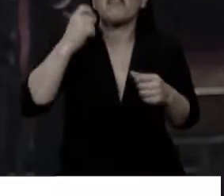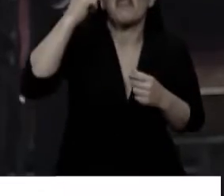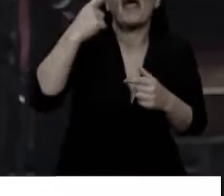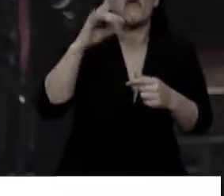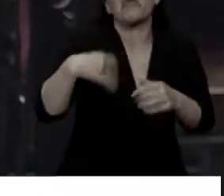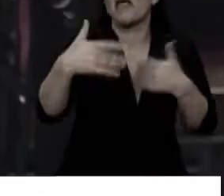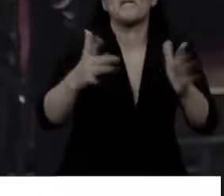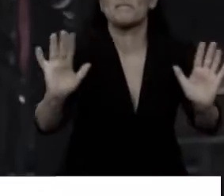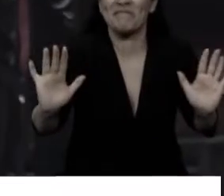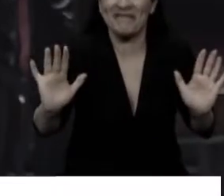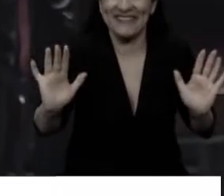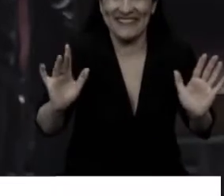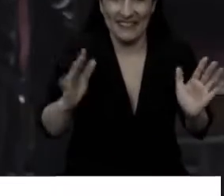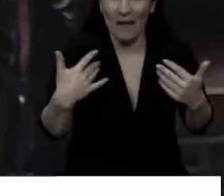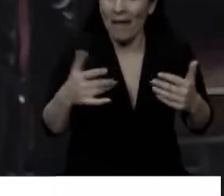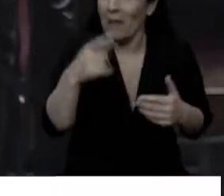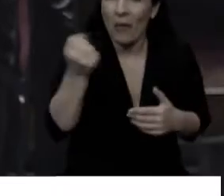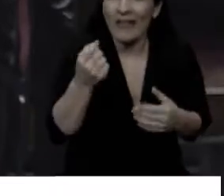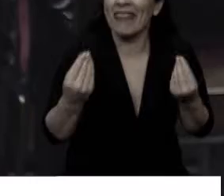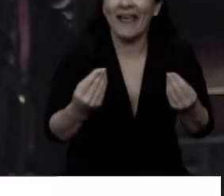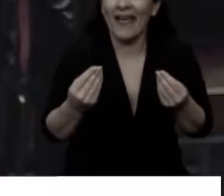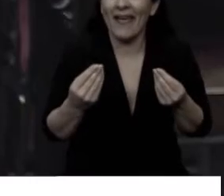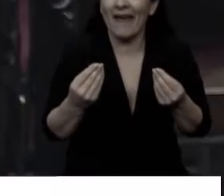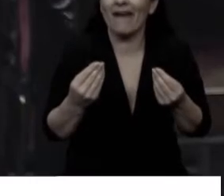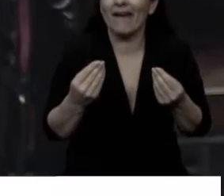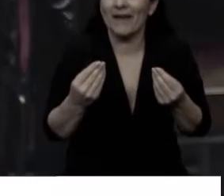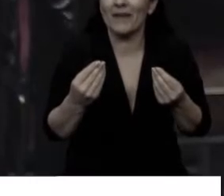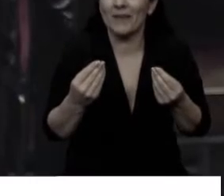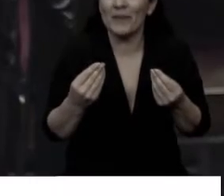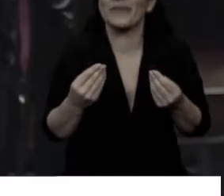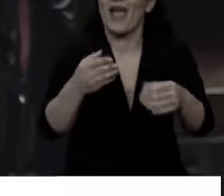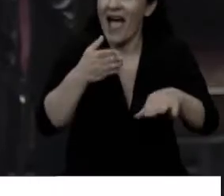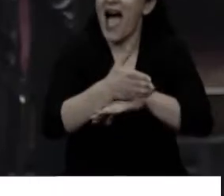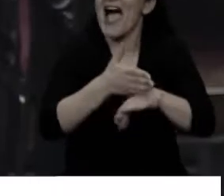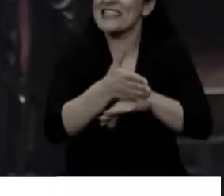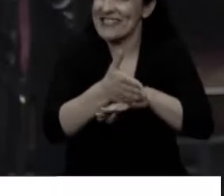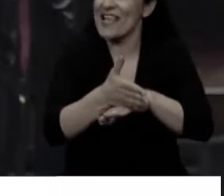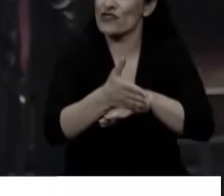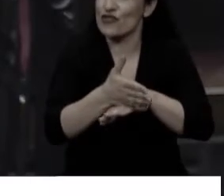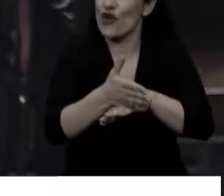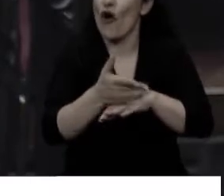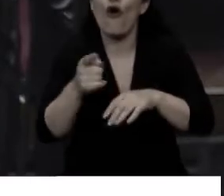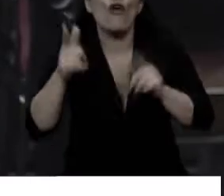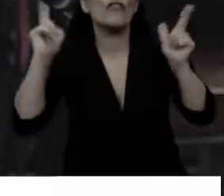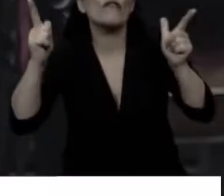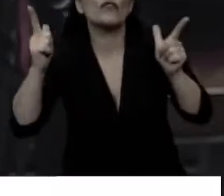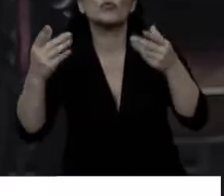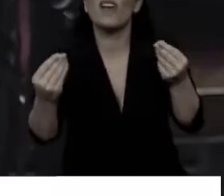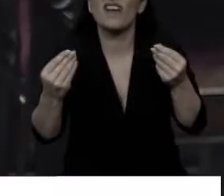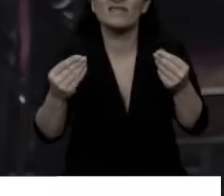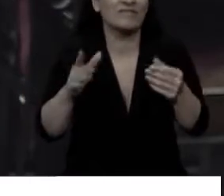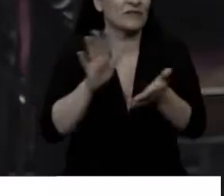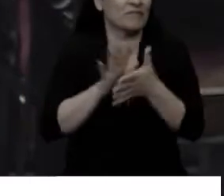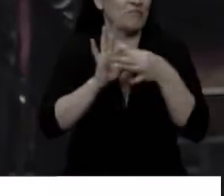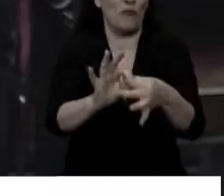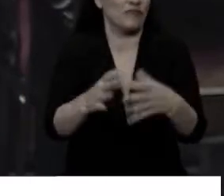Se trata de poder garantizar un acceso y un disfrute pleno al nivel más alto de la salud que